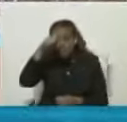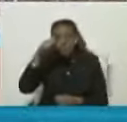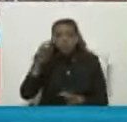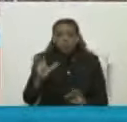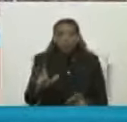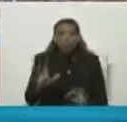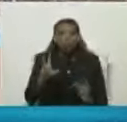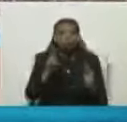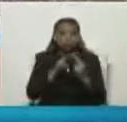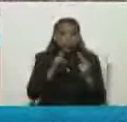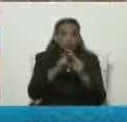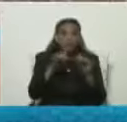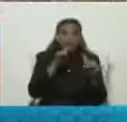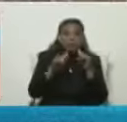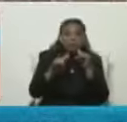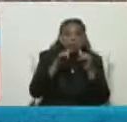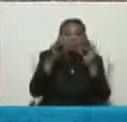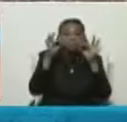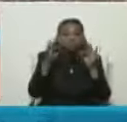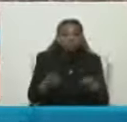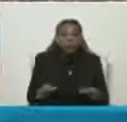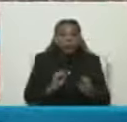se conoció la información